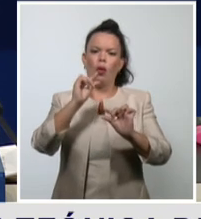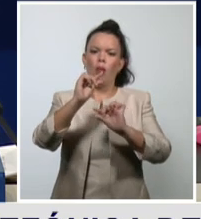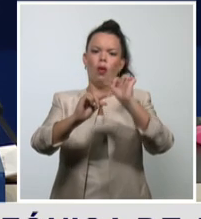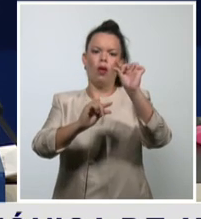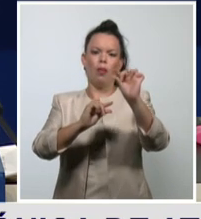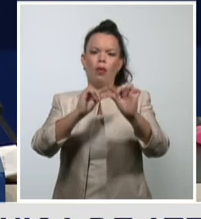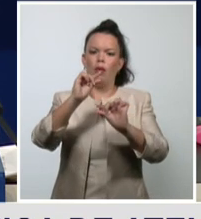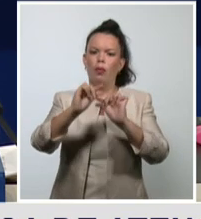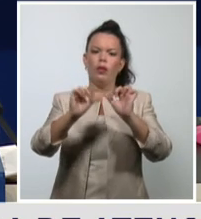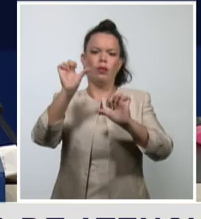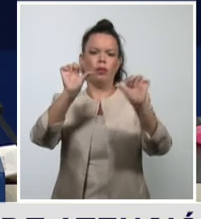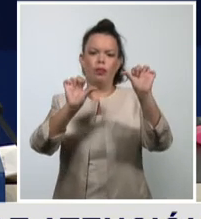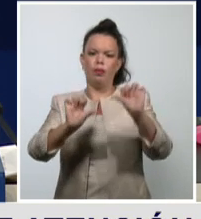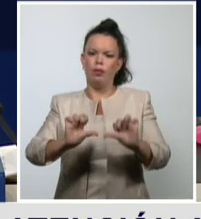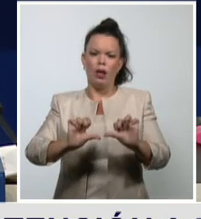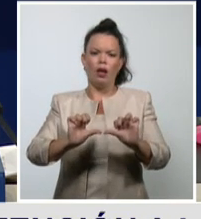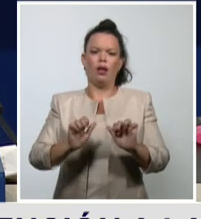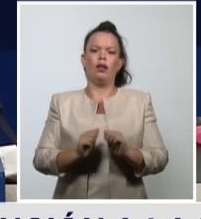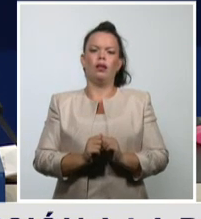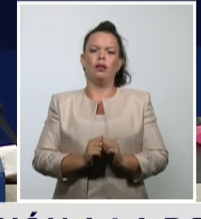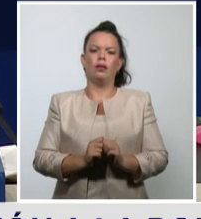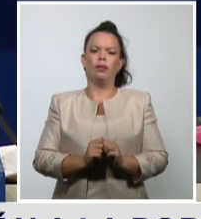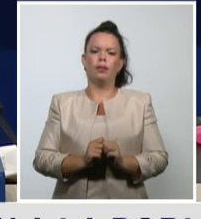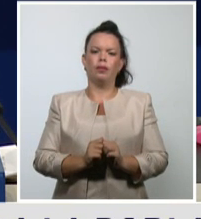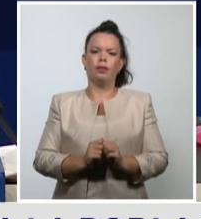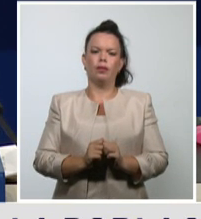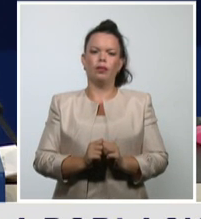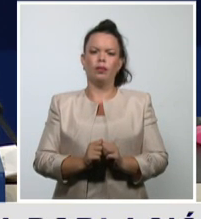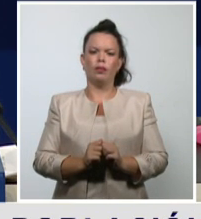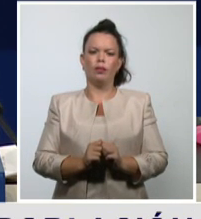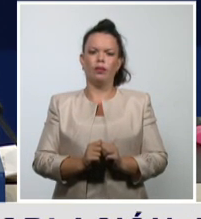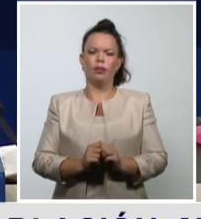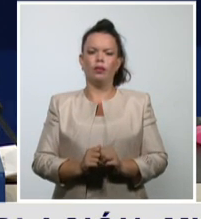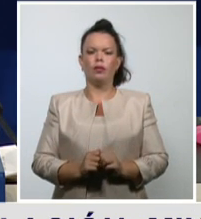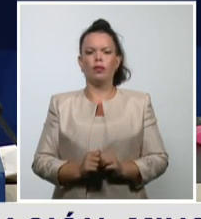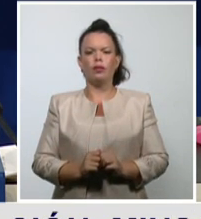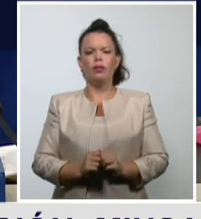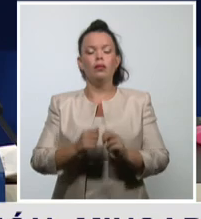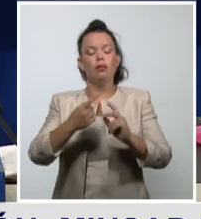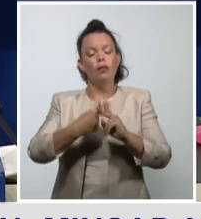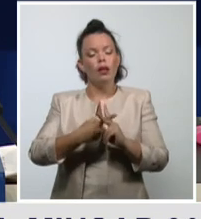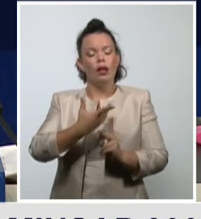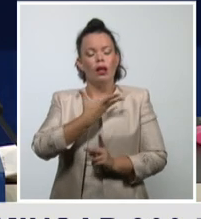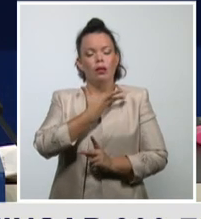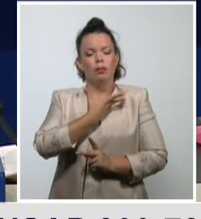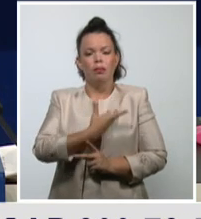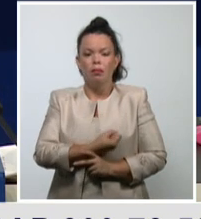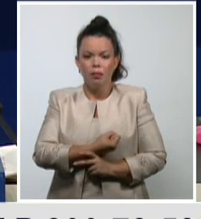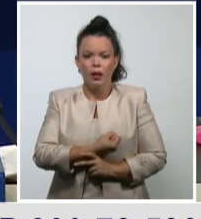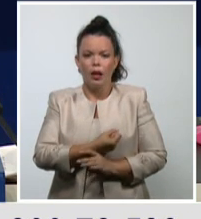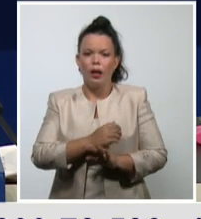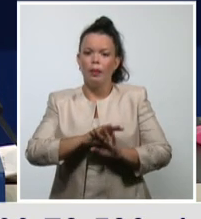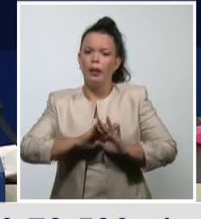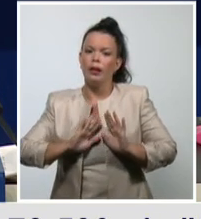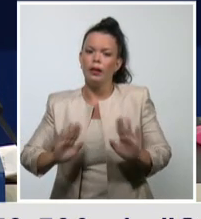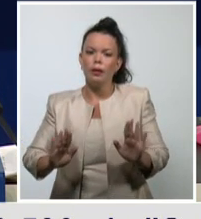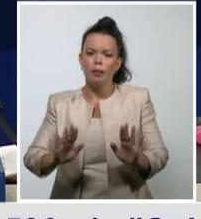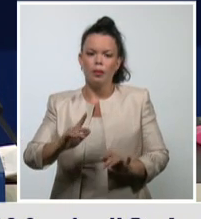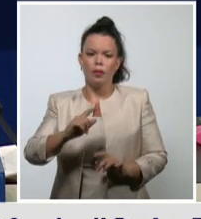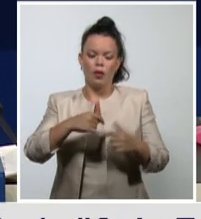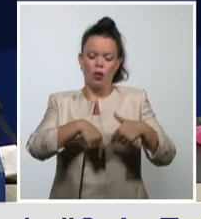presentó una disnea progresiva, intensa, y lamentablemente presentó una parada